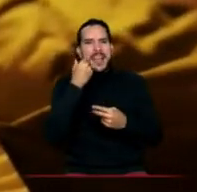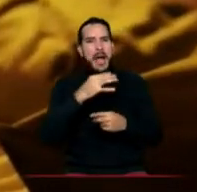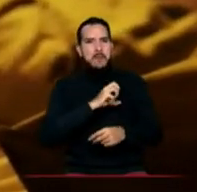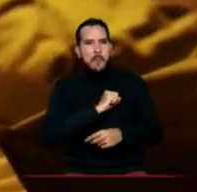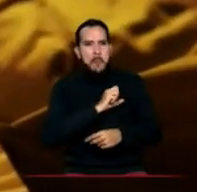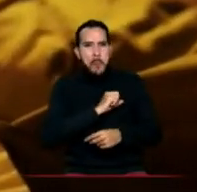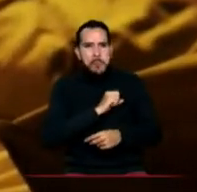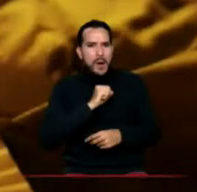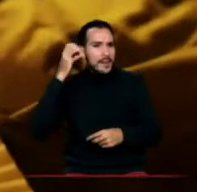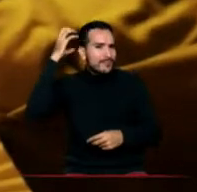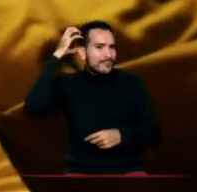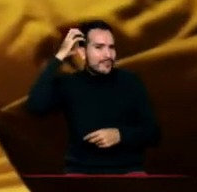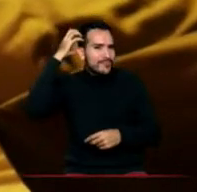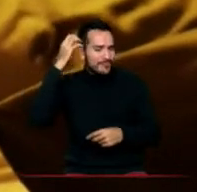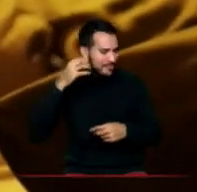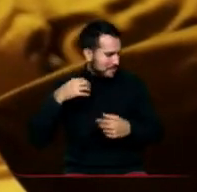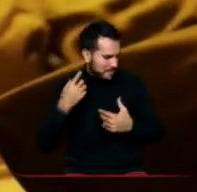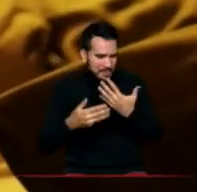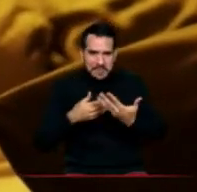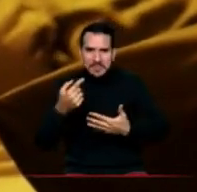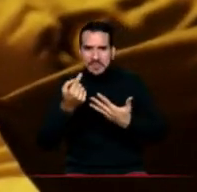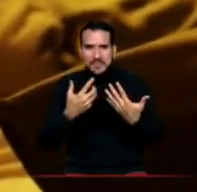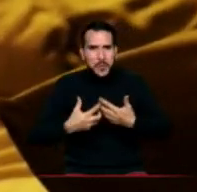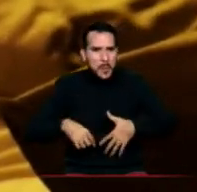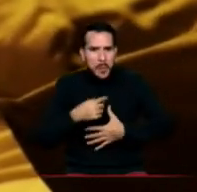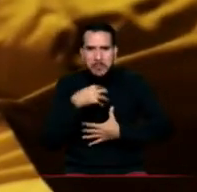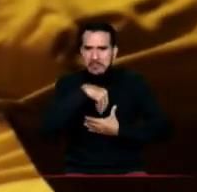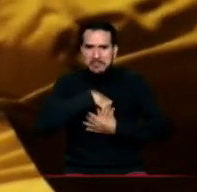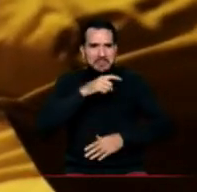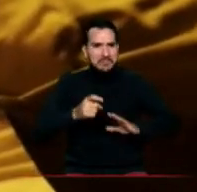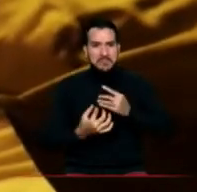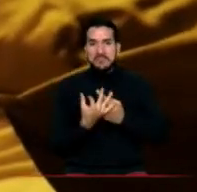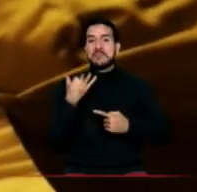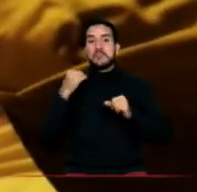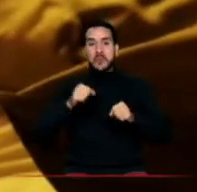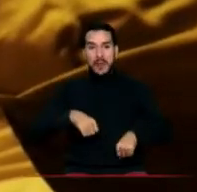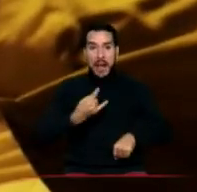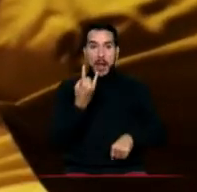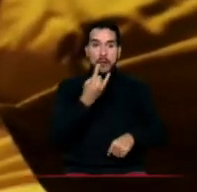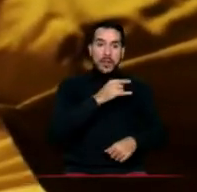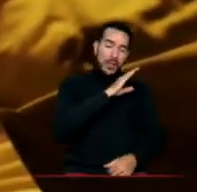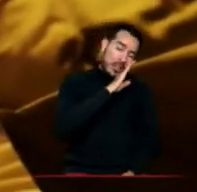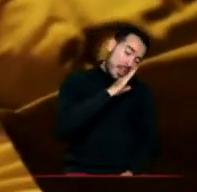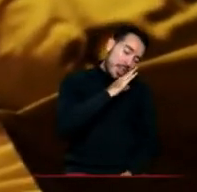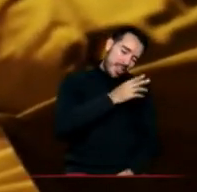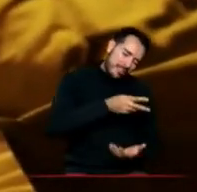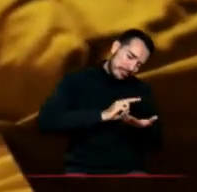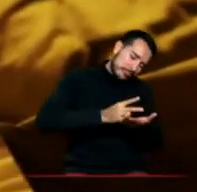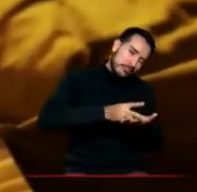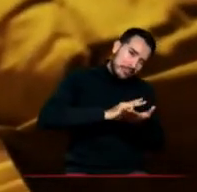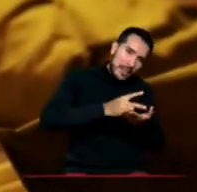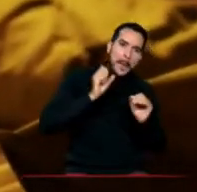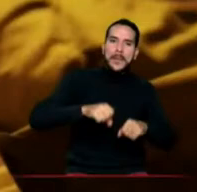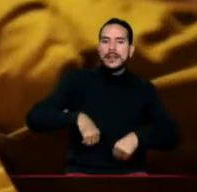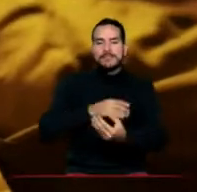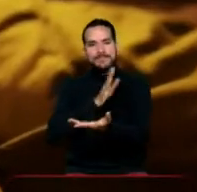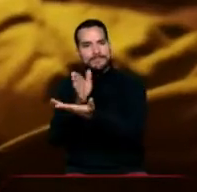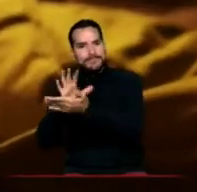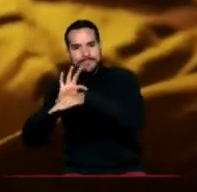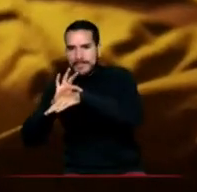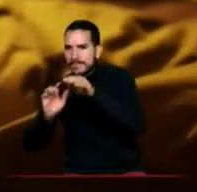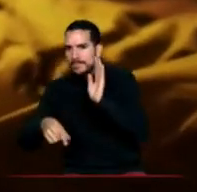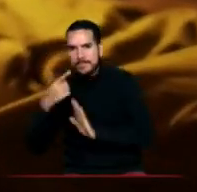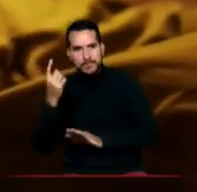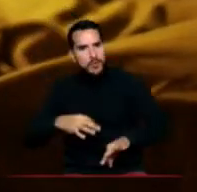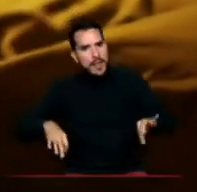Realmente es un problema que es muy, muy importante identificarlo y acudir a un especialista cuando tengamos alguna situación que no nos deje dormir bien o